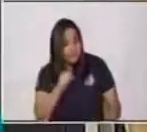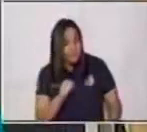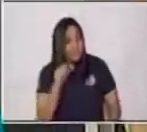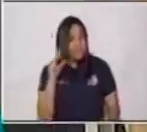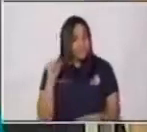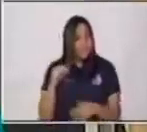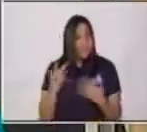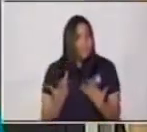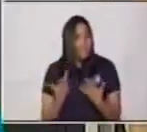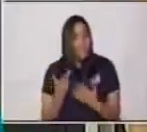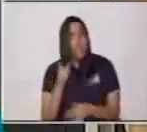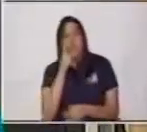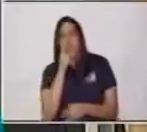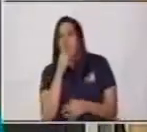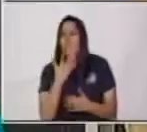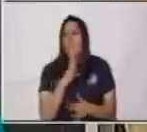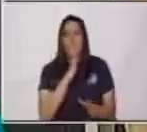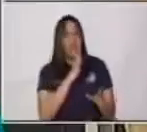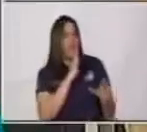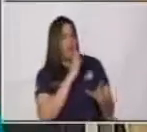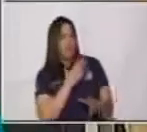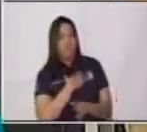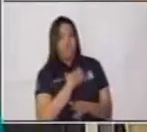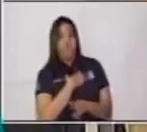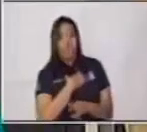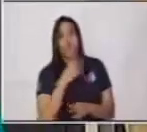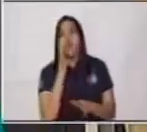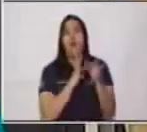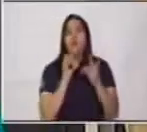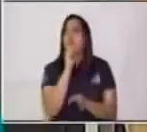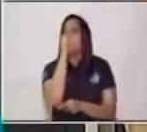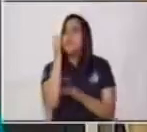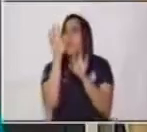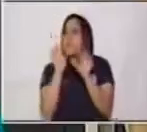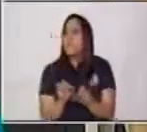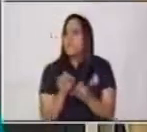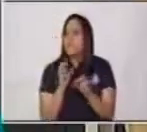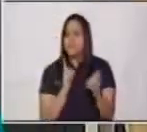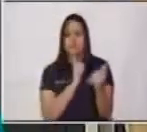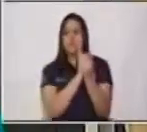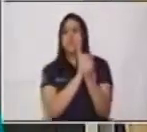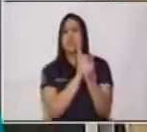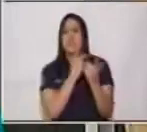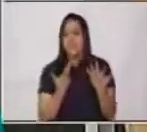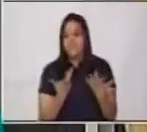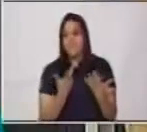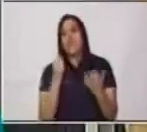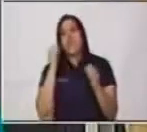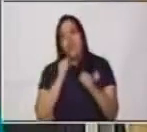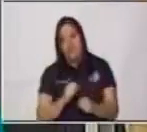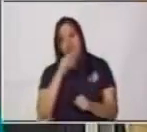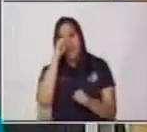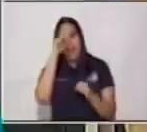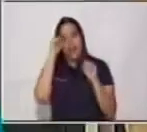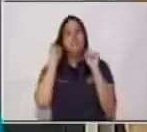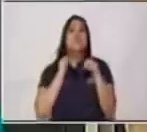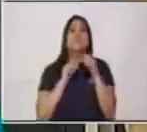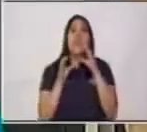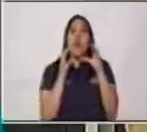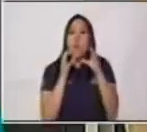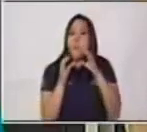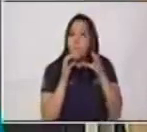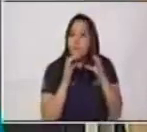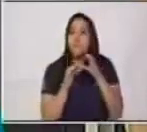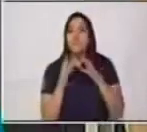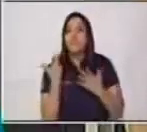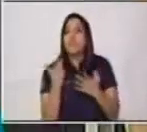¿Y con quién está hablando? ¿Con él mismo? ¿Con alguien más? Entonces podemos encontrar acá una trama conversacional. Al